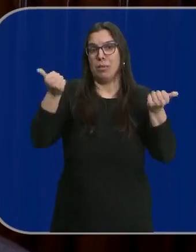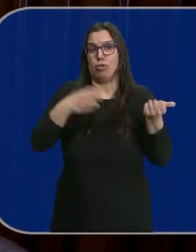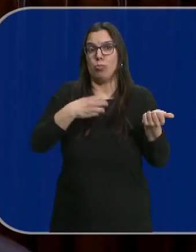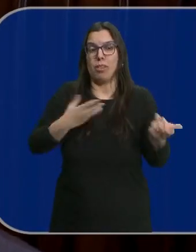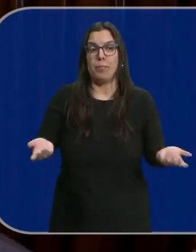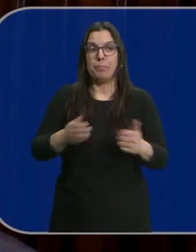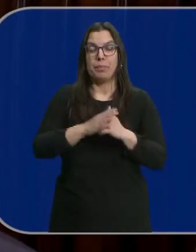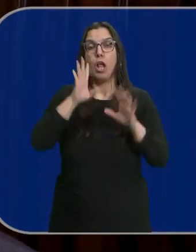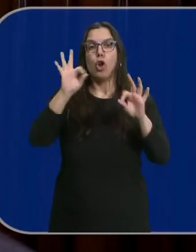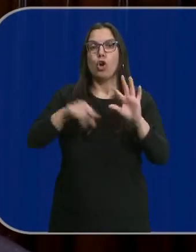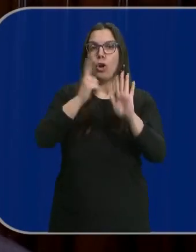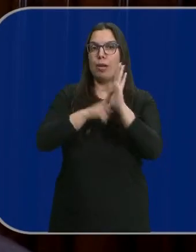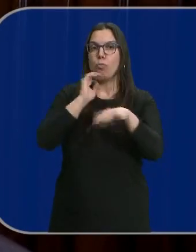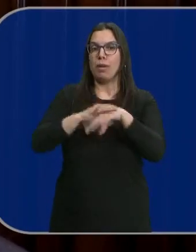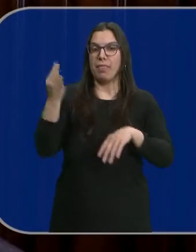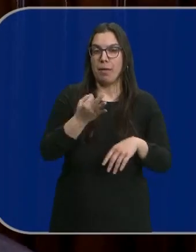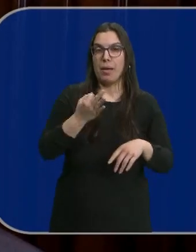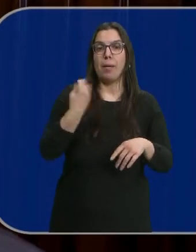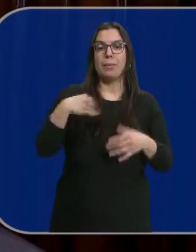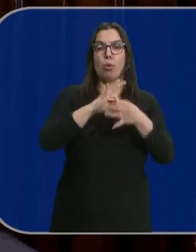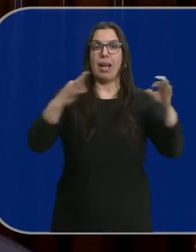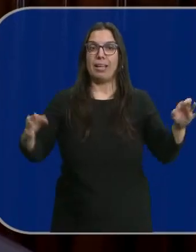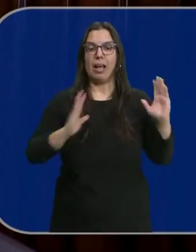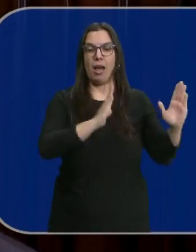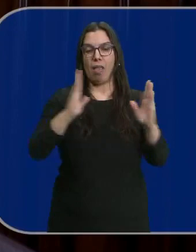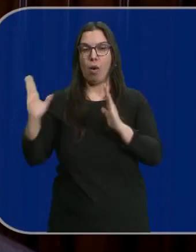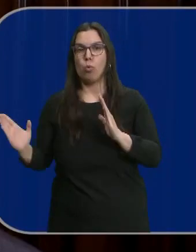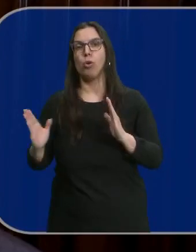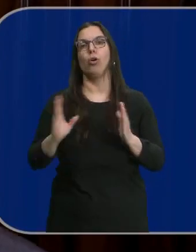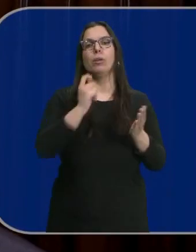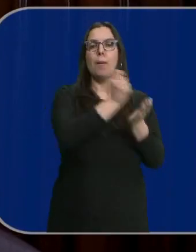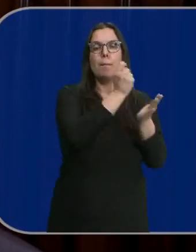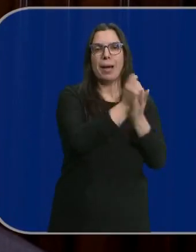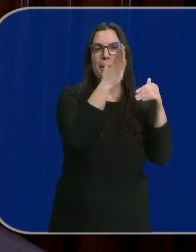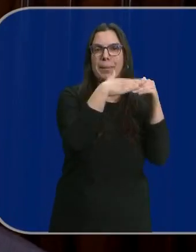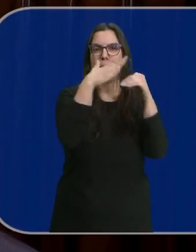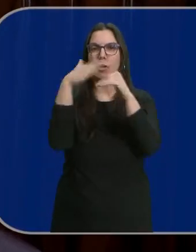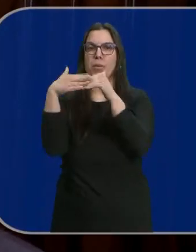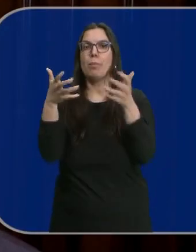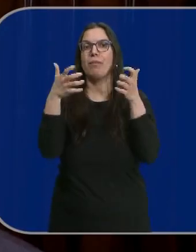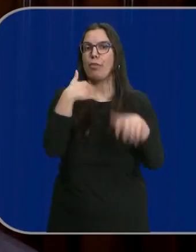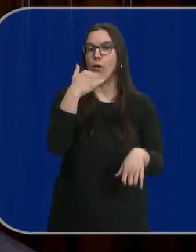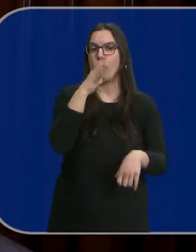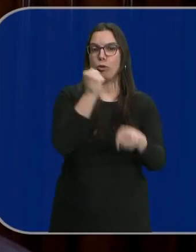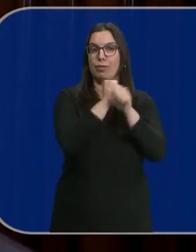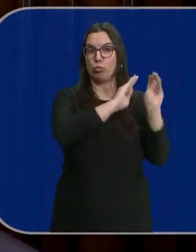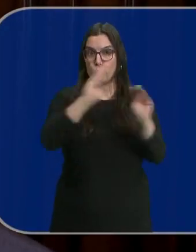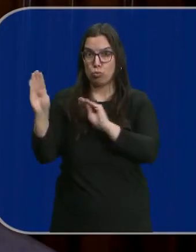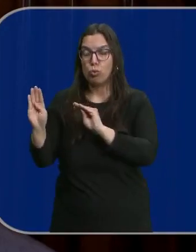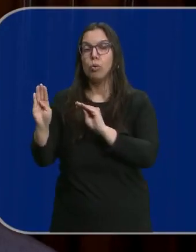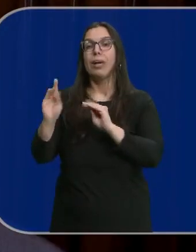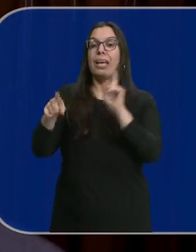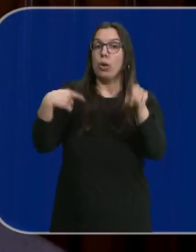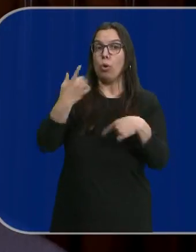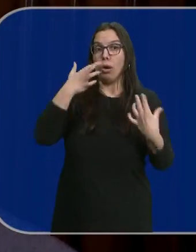básico que esa ley se cumpla, que cada eslabón de la cadena obtenga como mínimo un cierto beneficio por la actividad que genera,